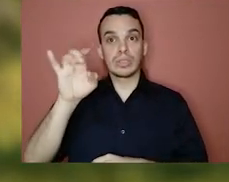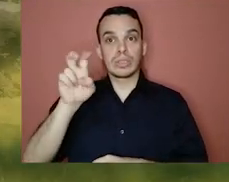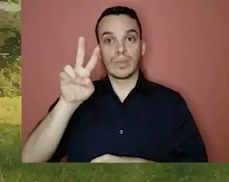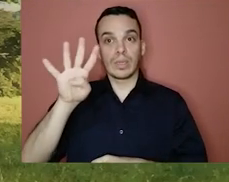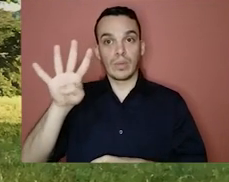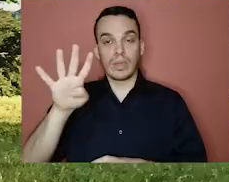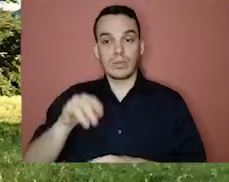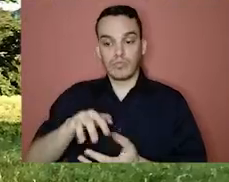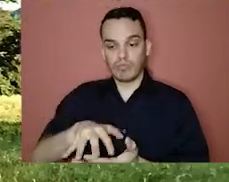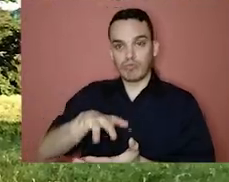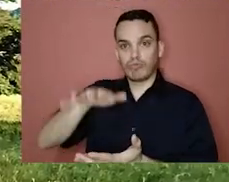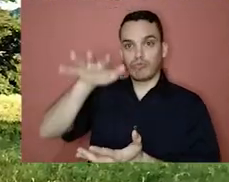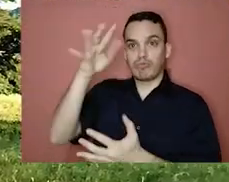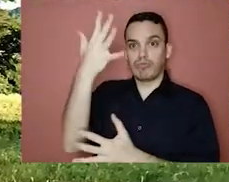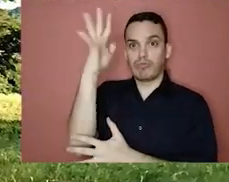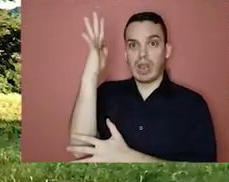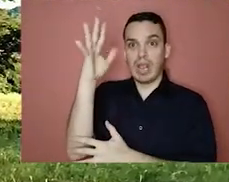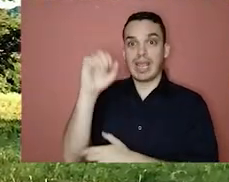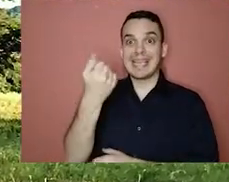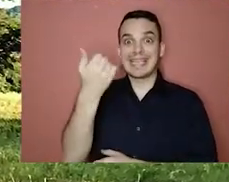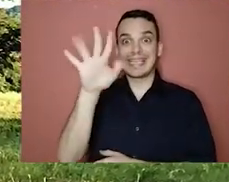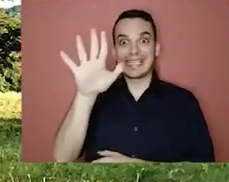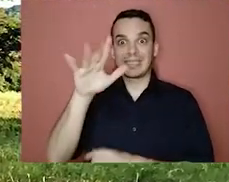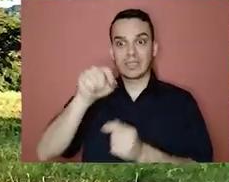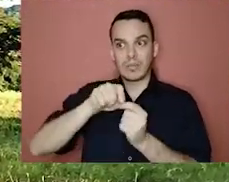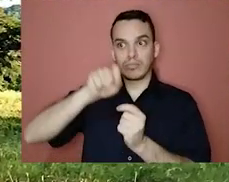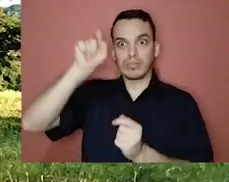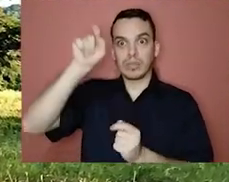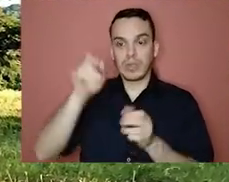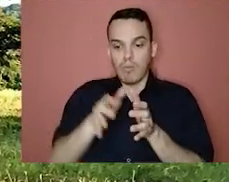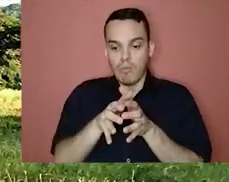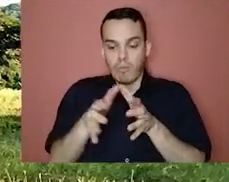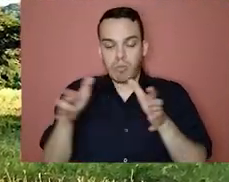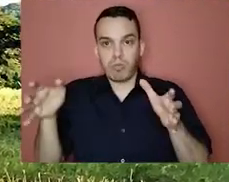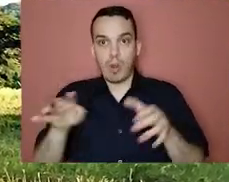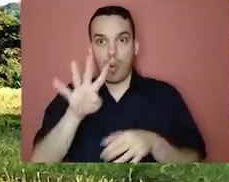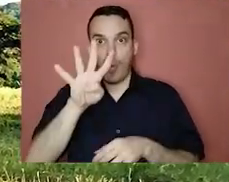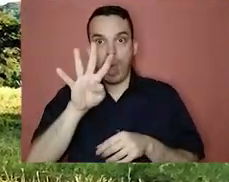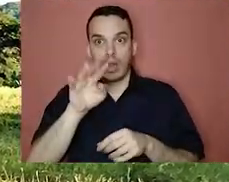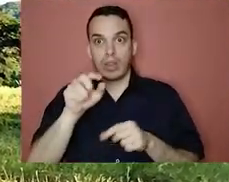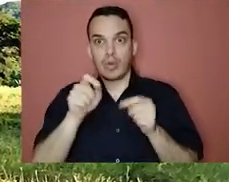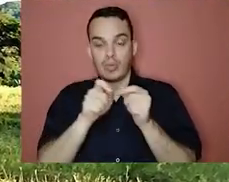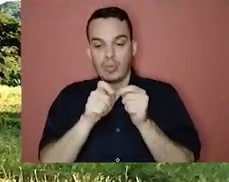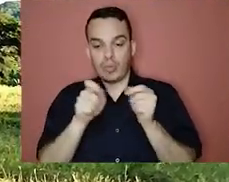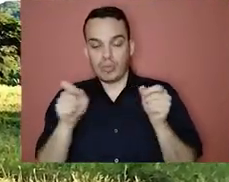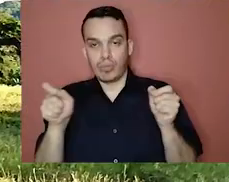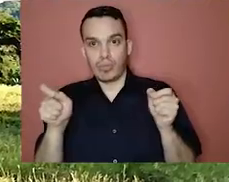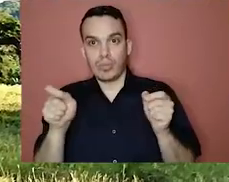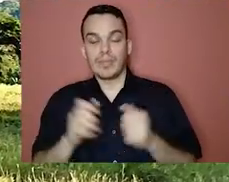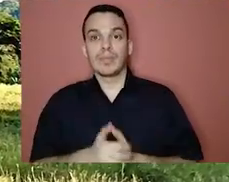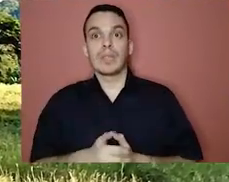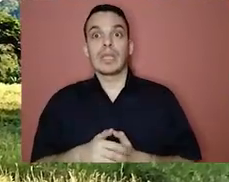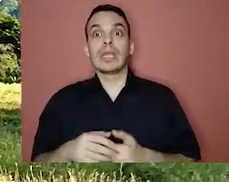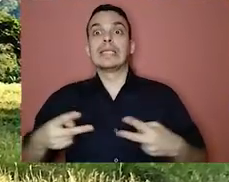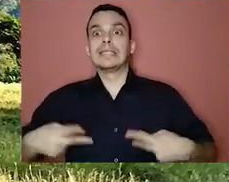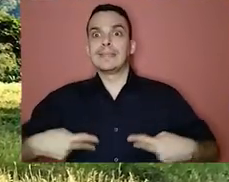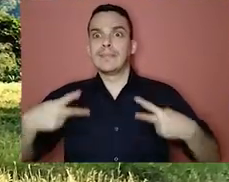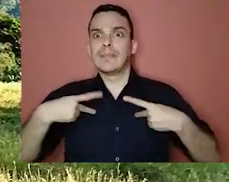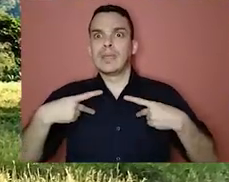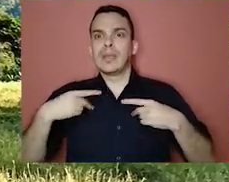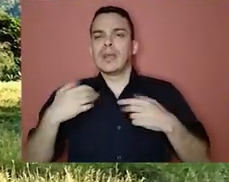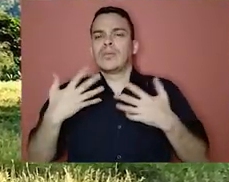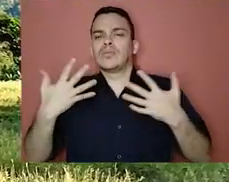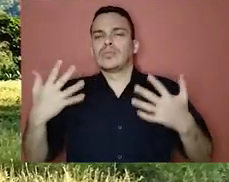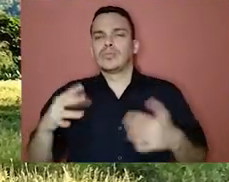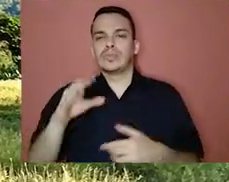1824. Llega a medir 15 metros de alto y el diámetro de su tronco puede ser de hasta 4 metros y tiene larga vida, entre